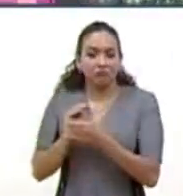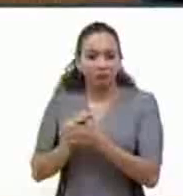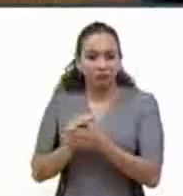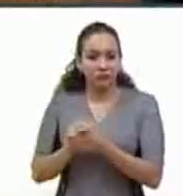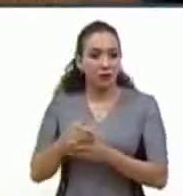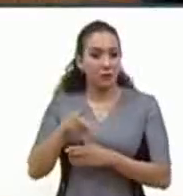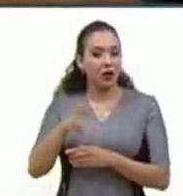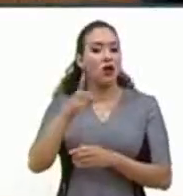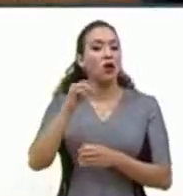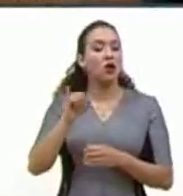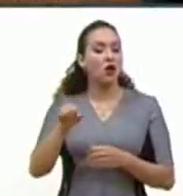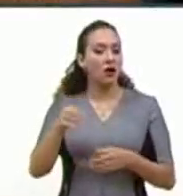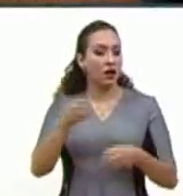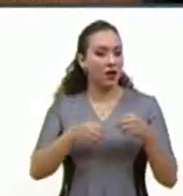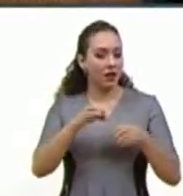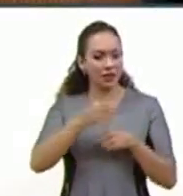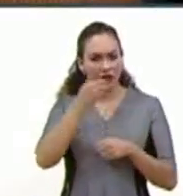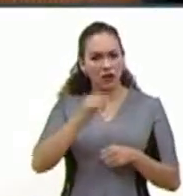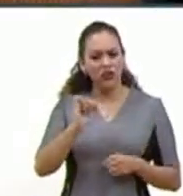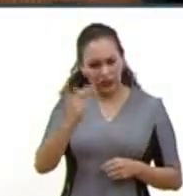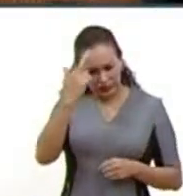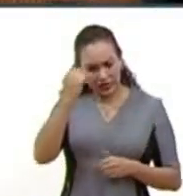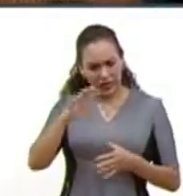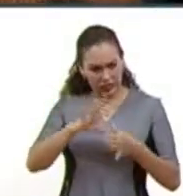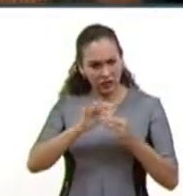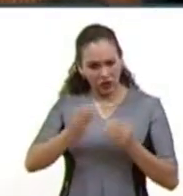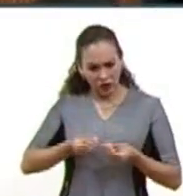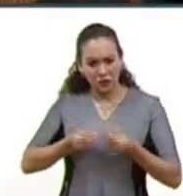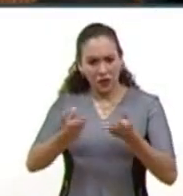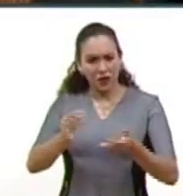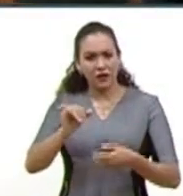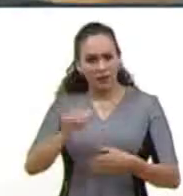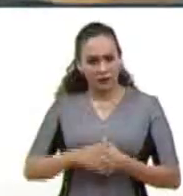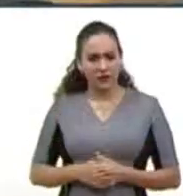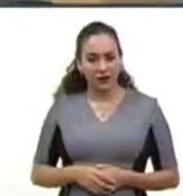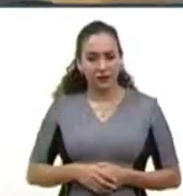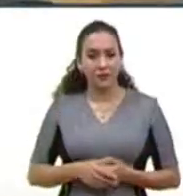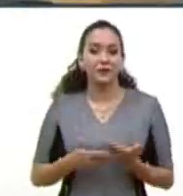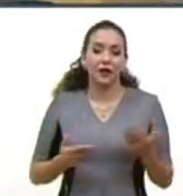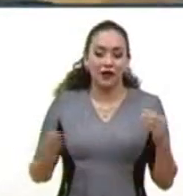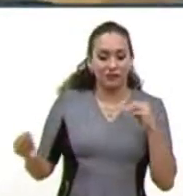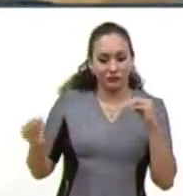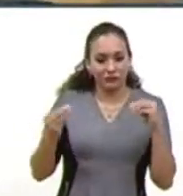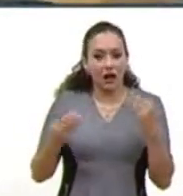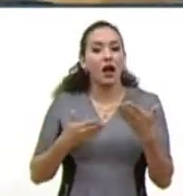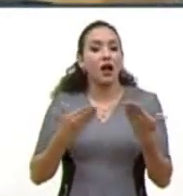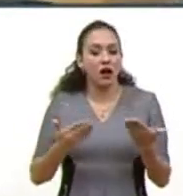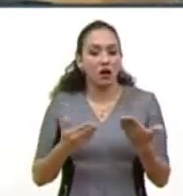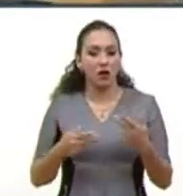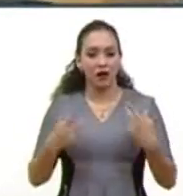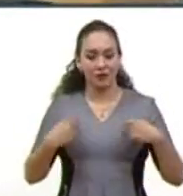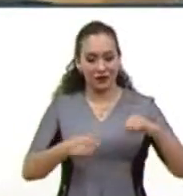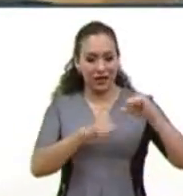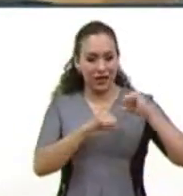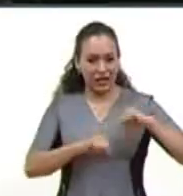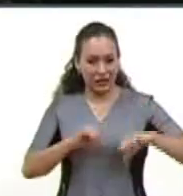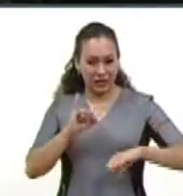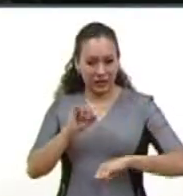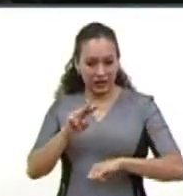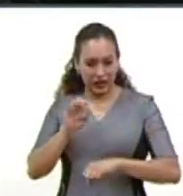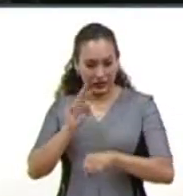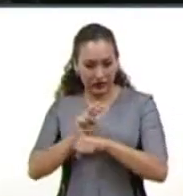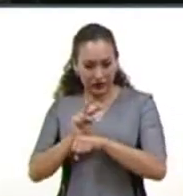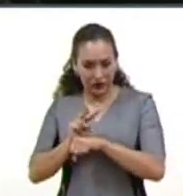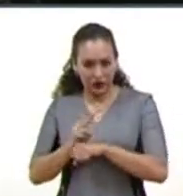sí explicó las razones por las que no era posible autorizar la propuesta en cuestión. Recordó que el Consejo General del INE fijó en un